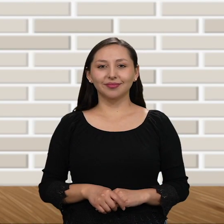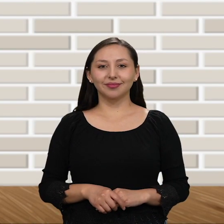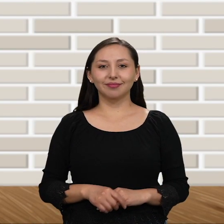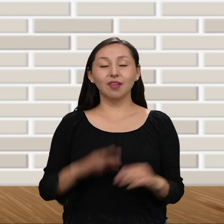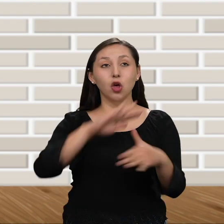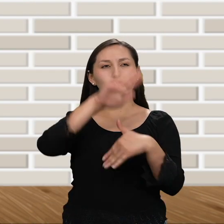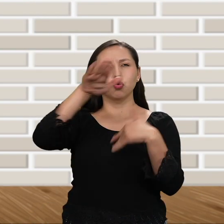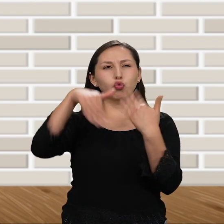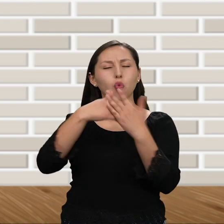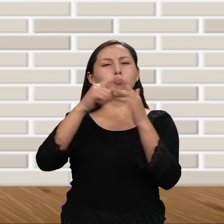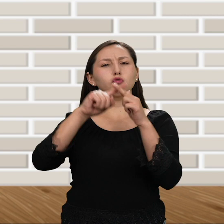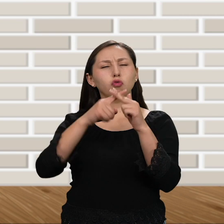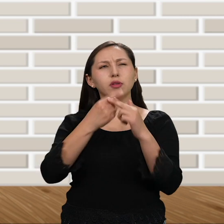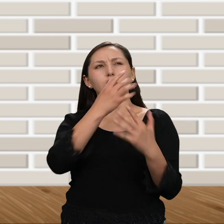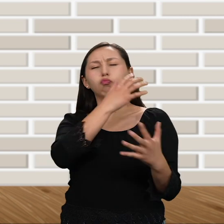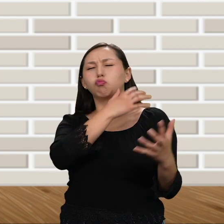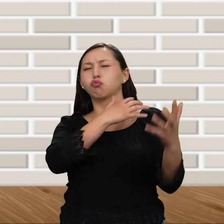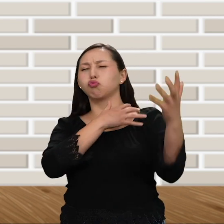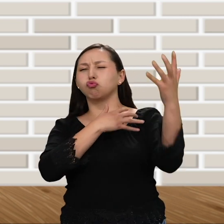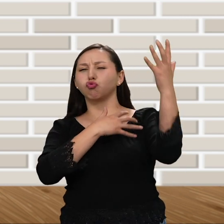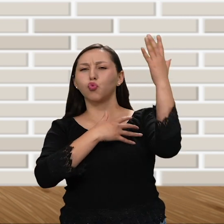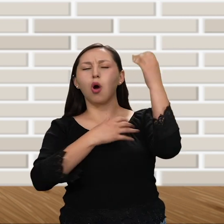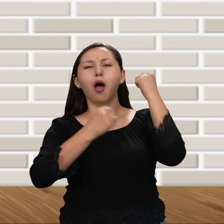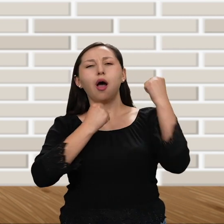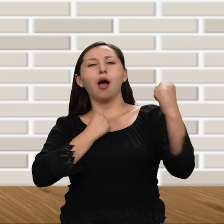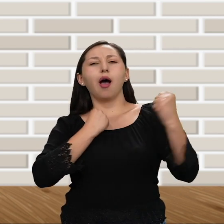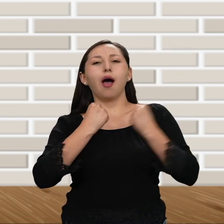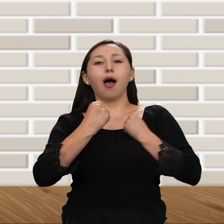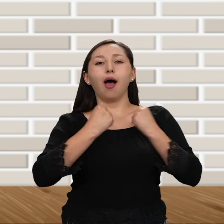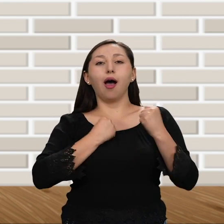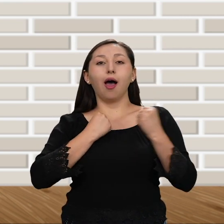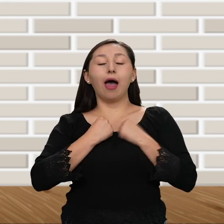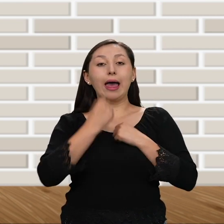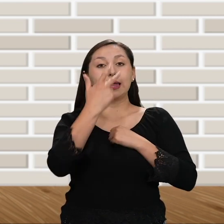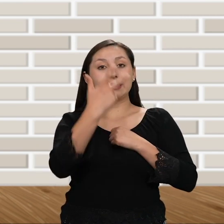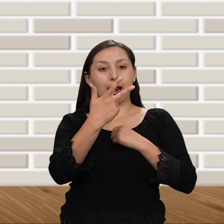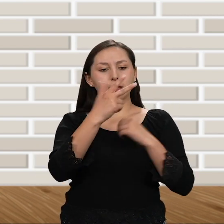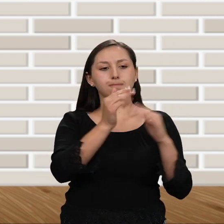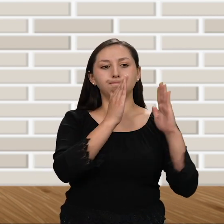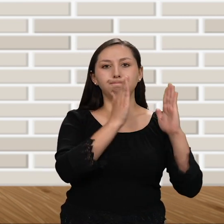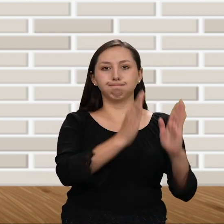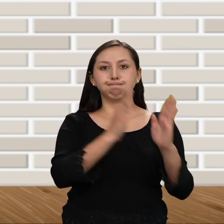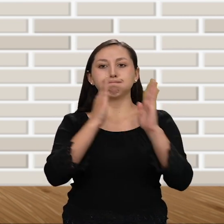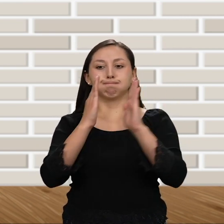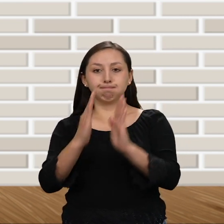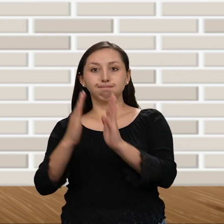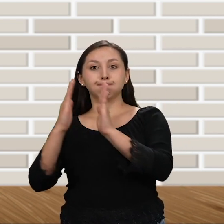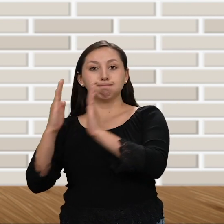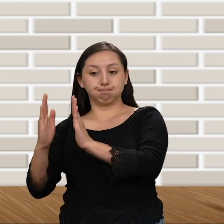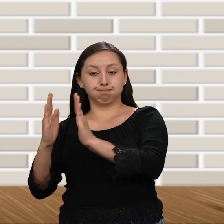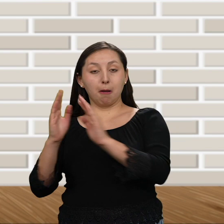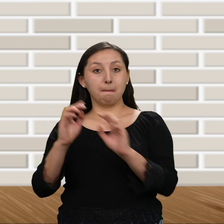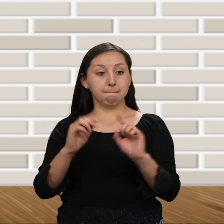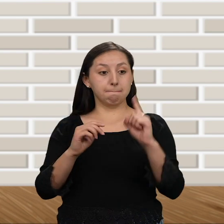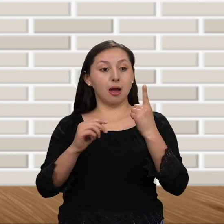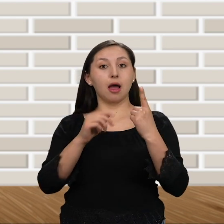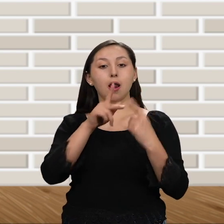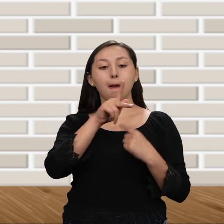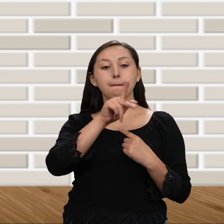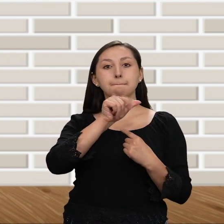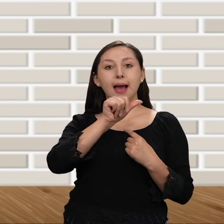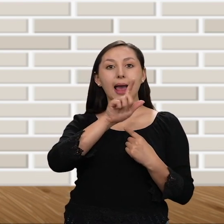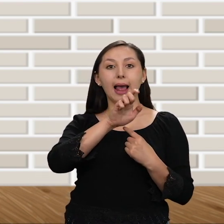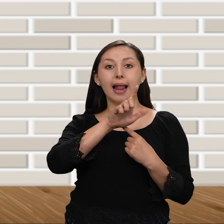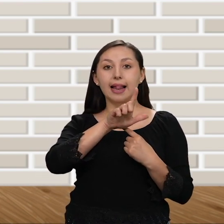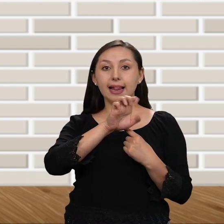Todo inició en la Edad de Piedra, que se divide en 3 periodos. En el primer periodo, llamado Paleolítico o Piedra Antigua, el